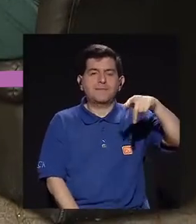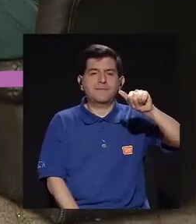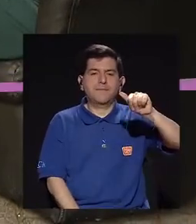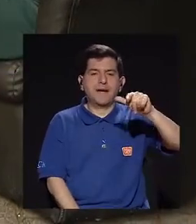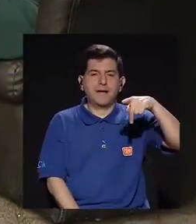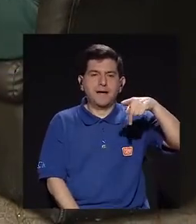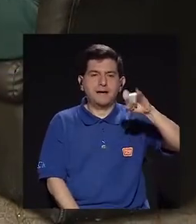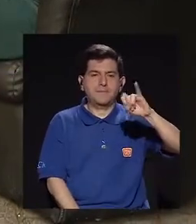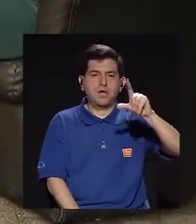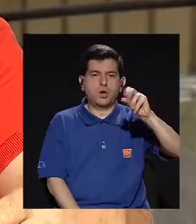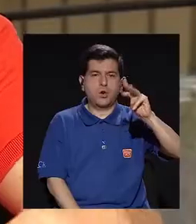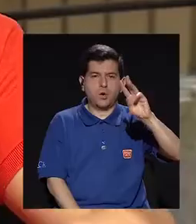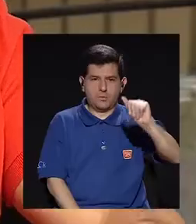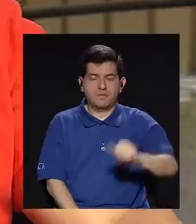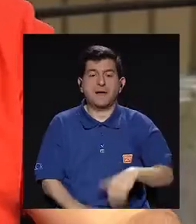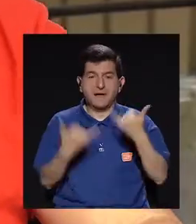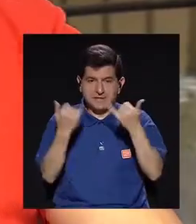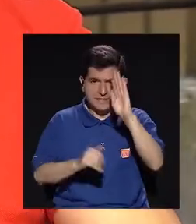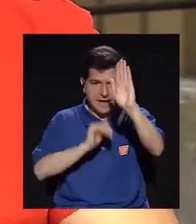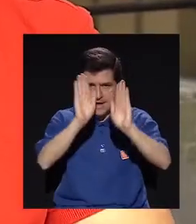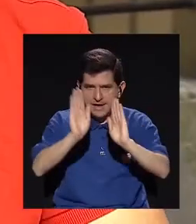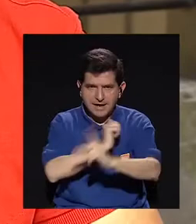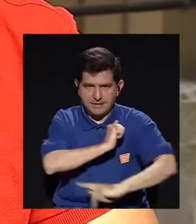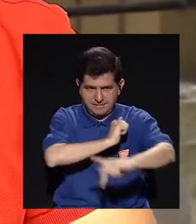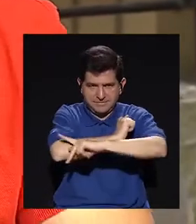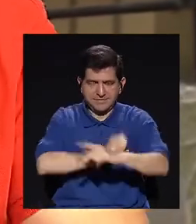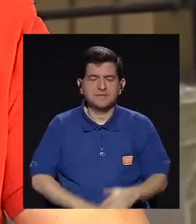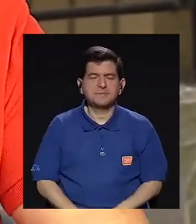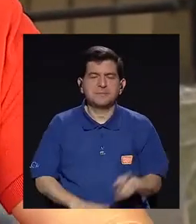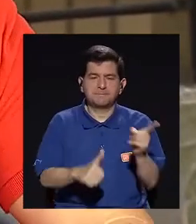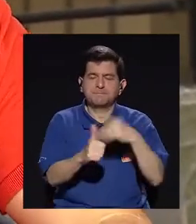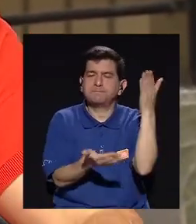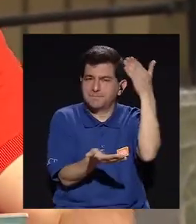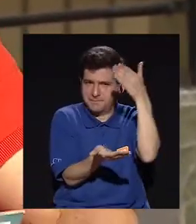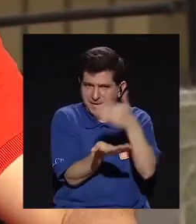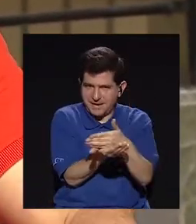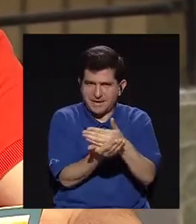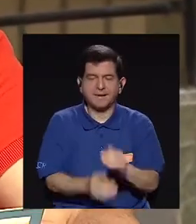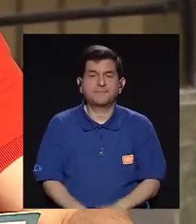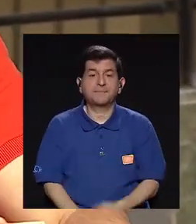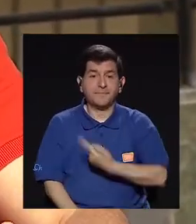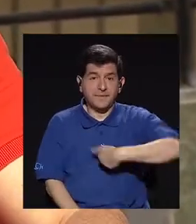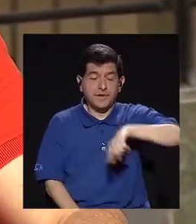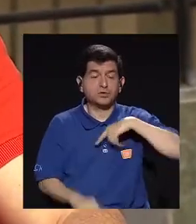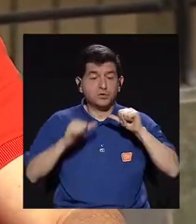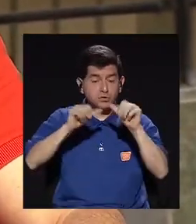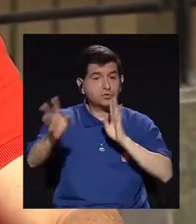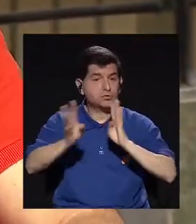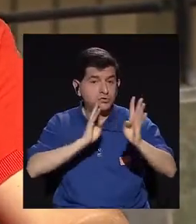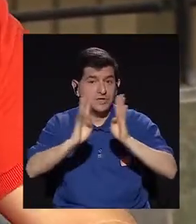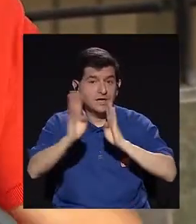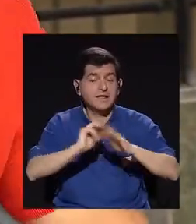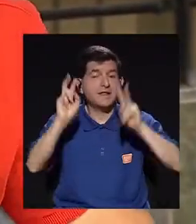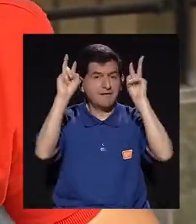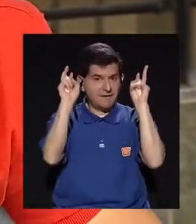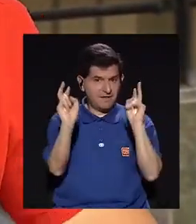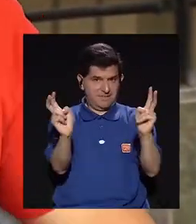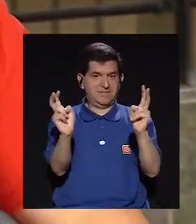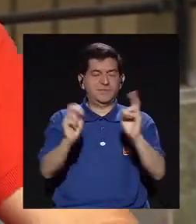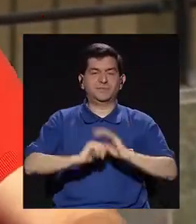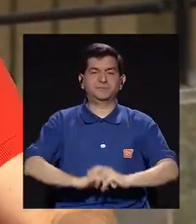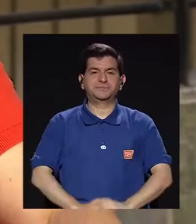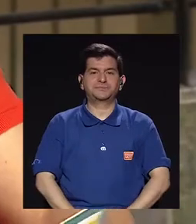país. Uh-huh. Bueno, vamos a hacer aquí una primera pausa para seguir conversando acerca de este